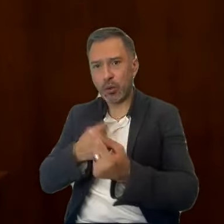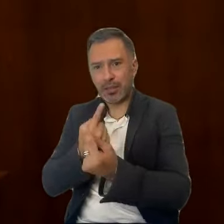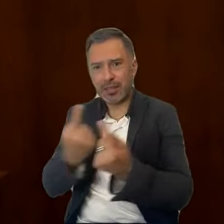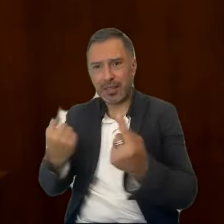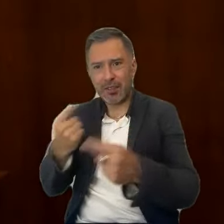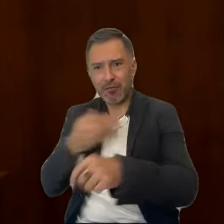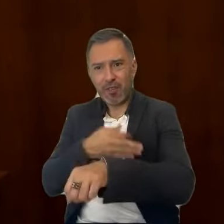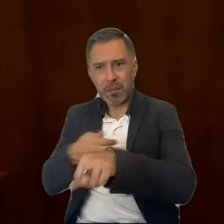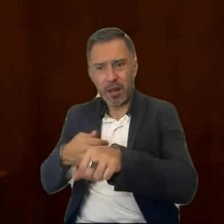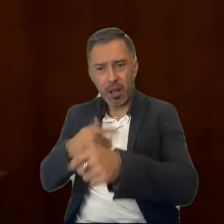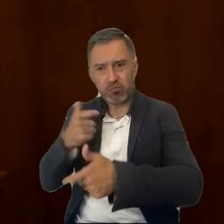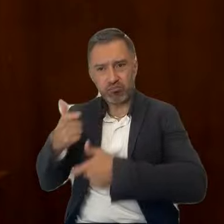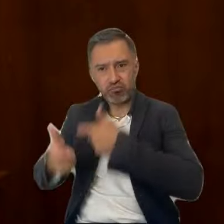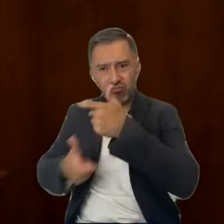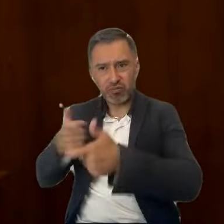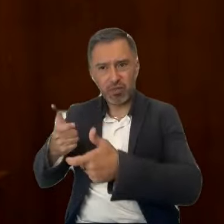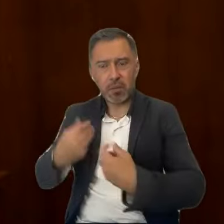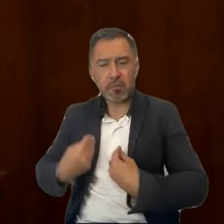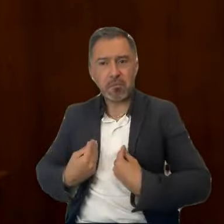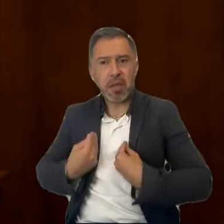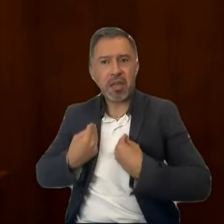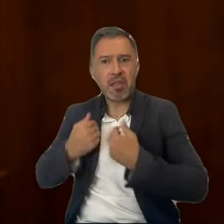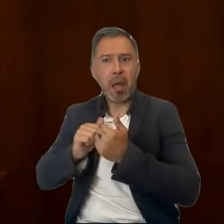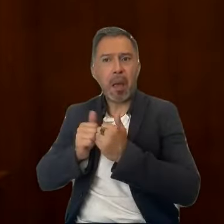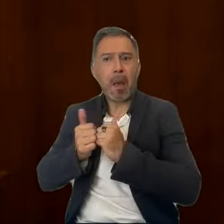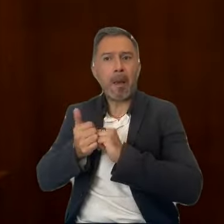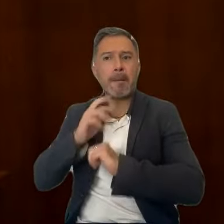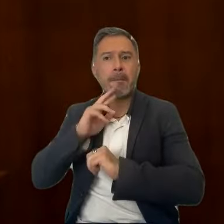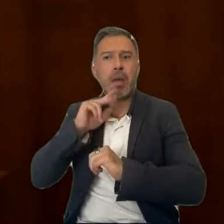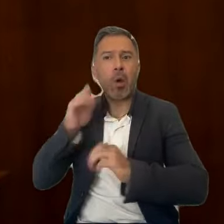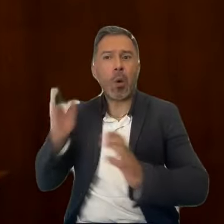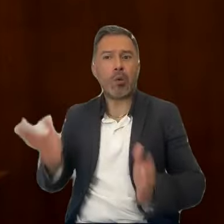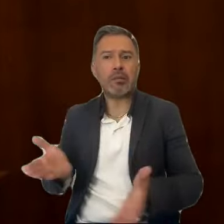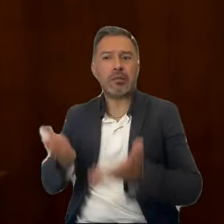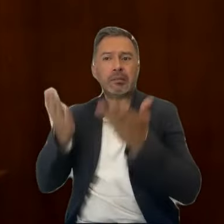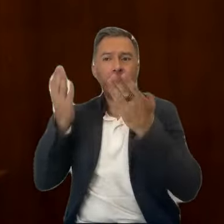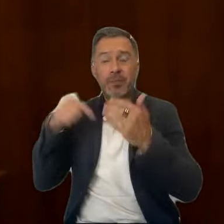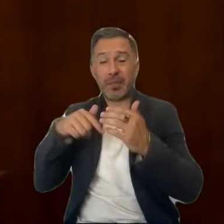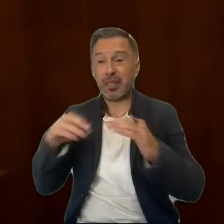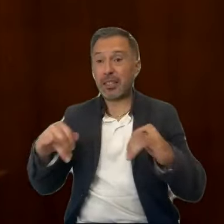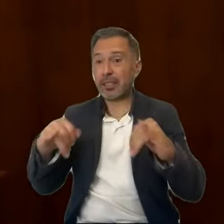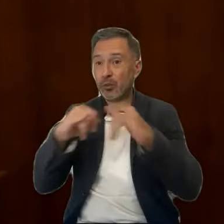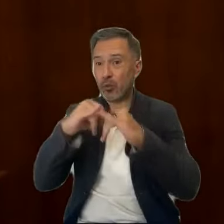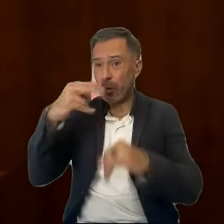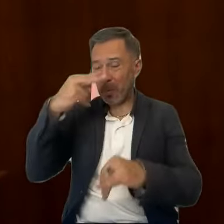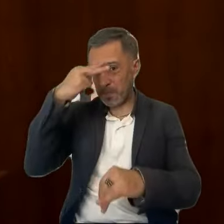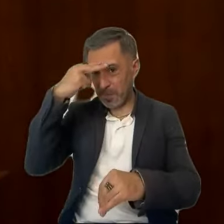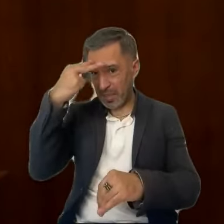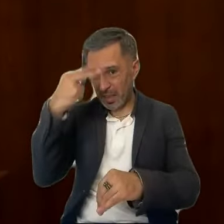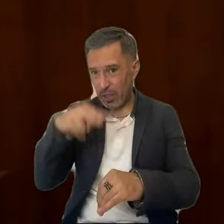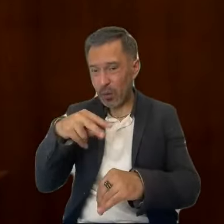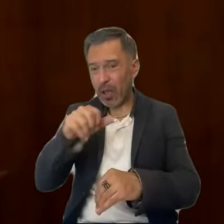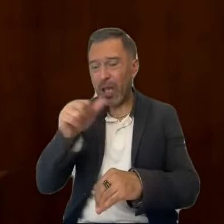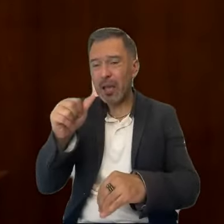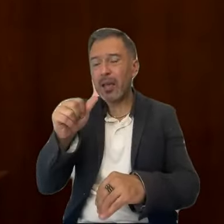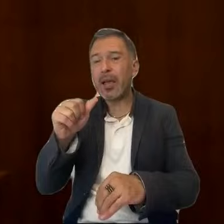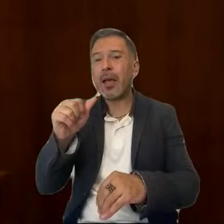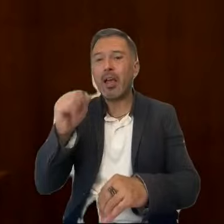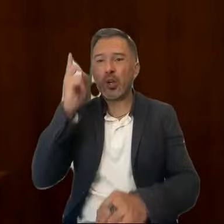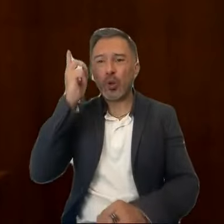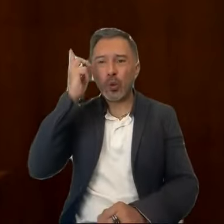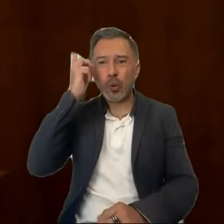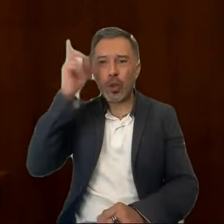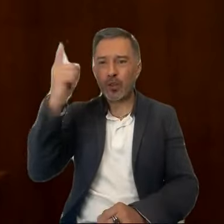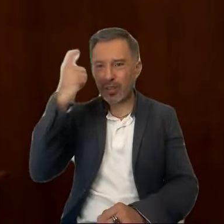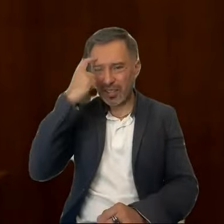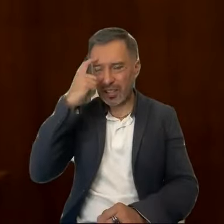Para el Instituto Mexicano de la Propiedad Industrial e Intelectual, INPI,